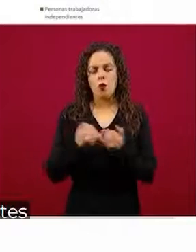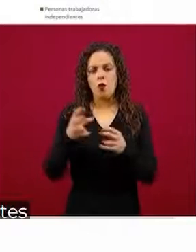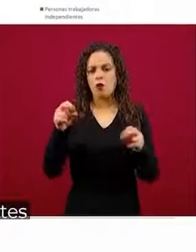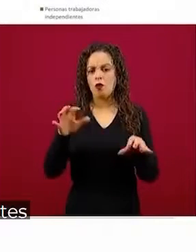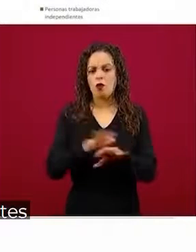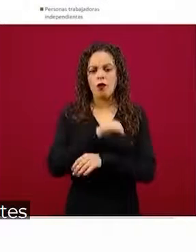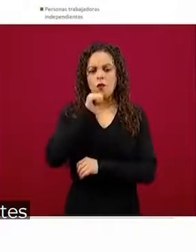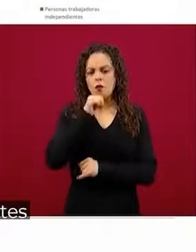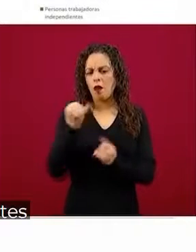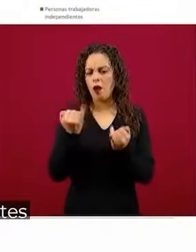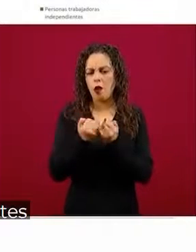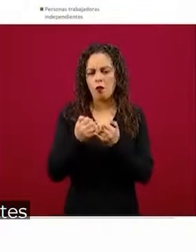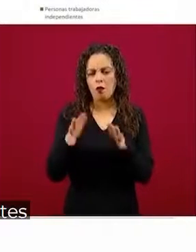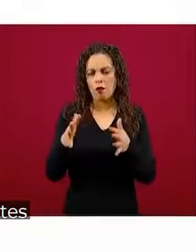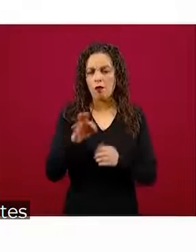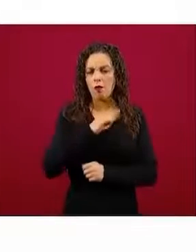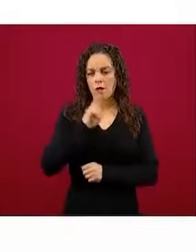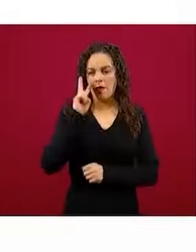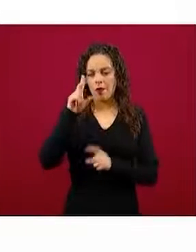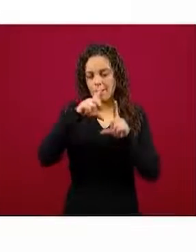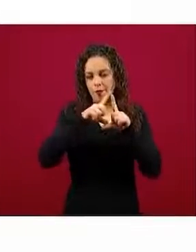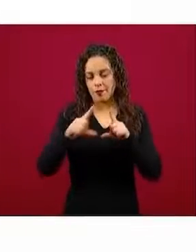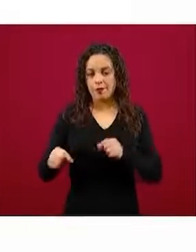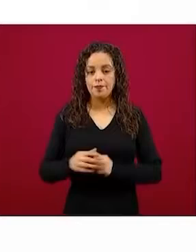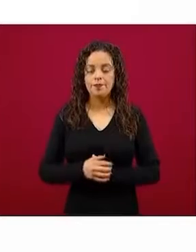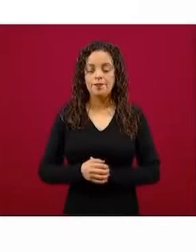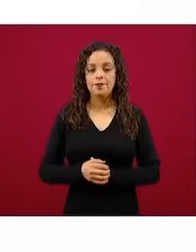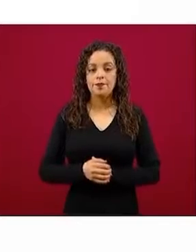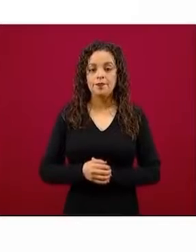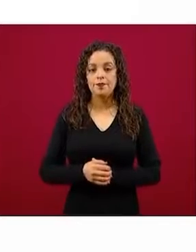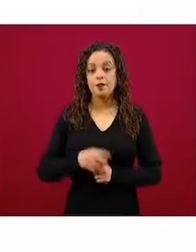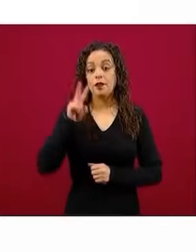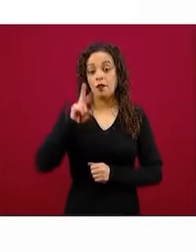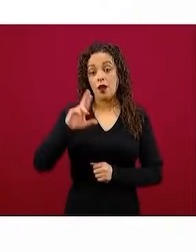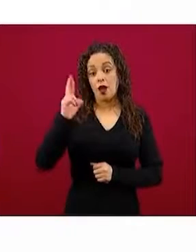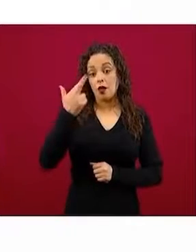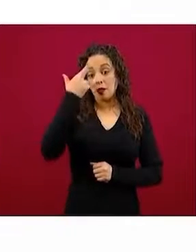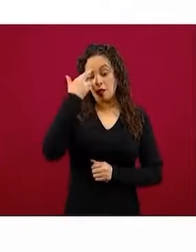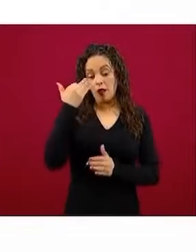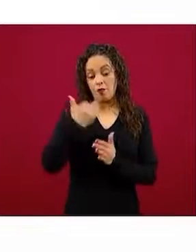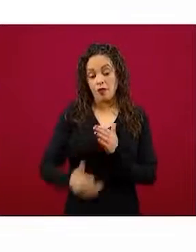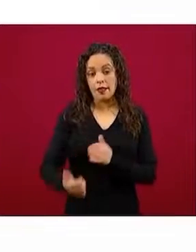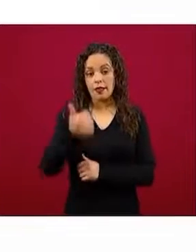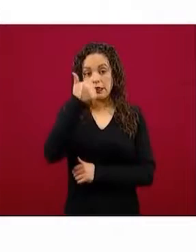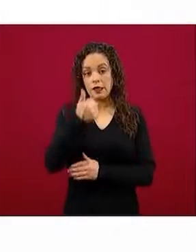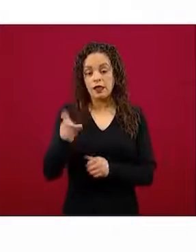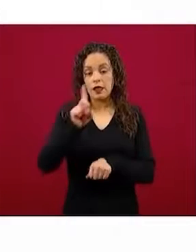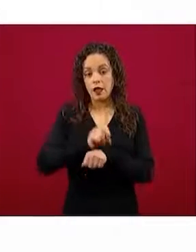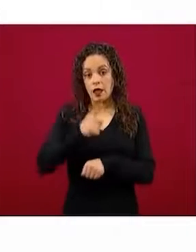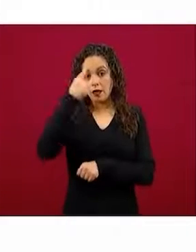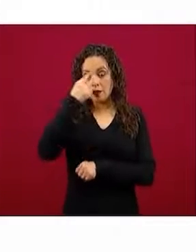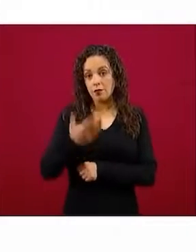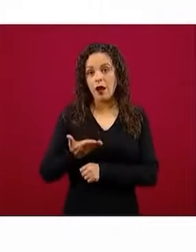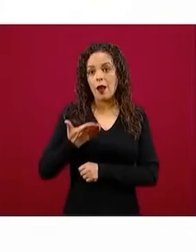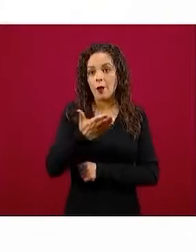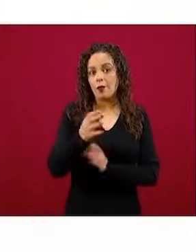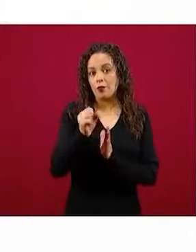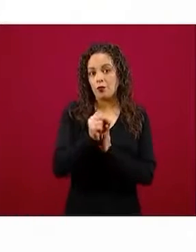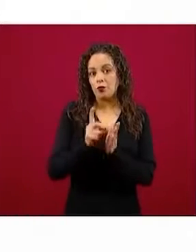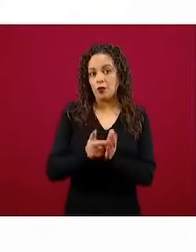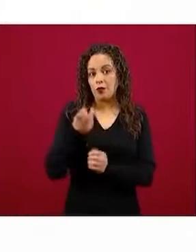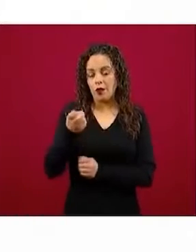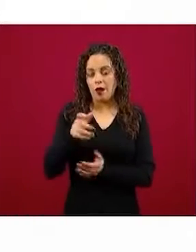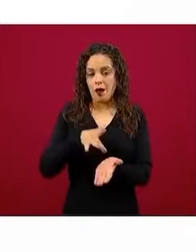personas trabajadoras del hogar e independientes afiliadas al seguro social para recibir un crédito a través del apoyo solidario a la palabra